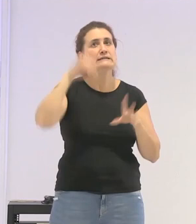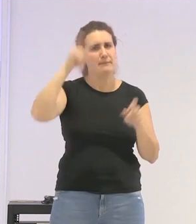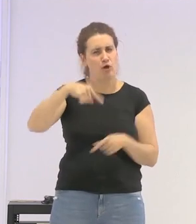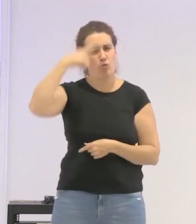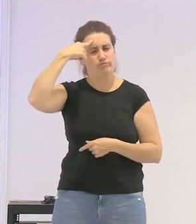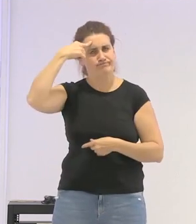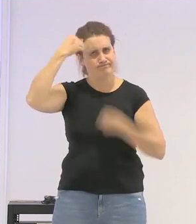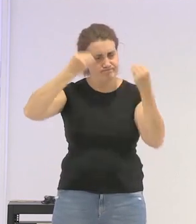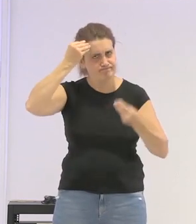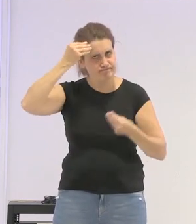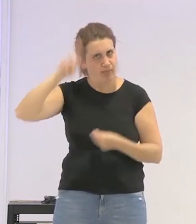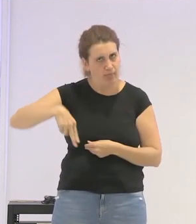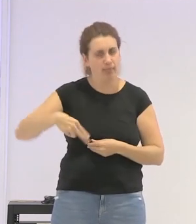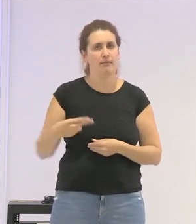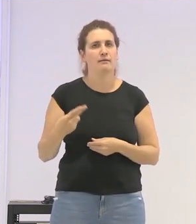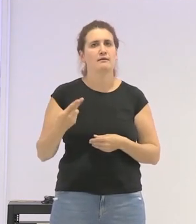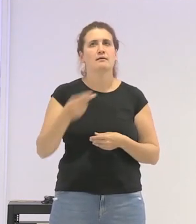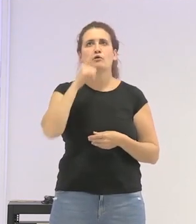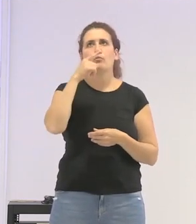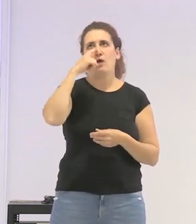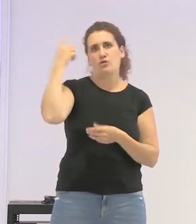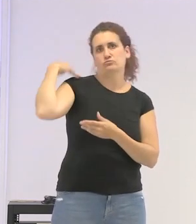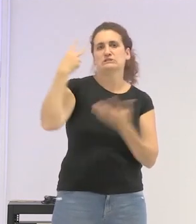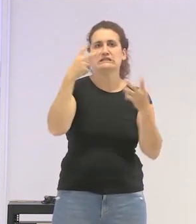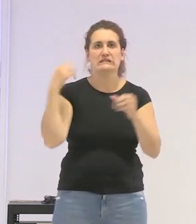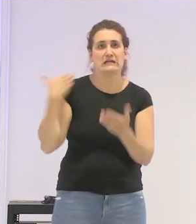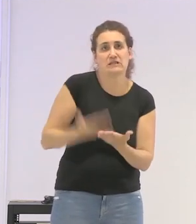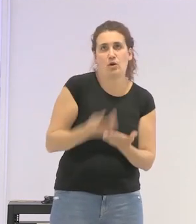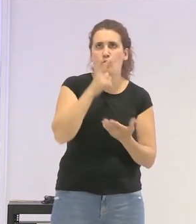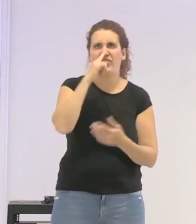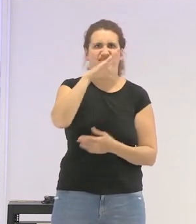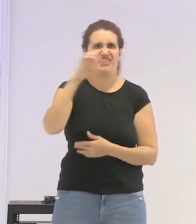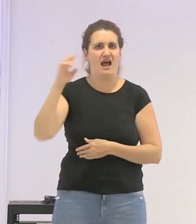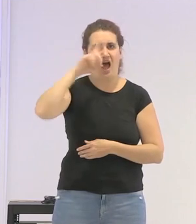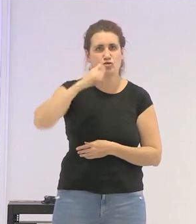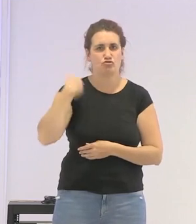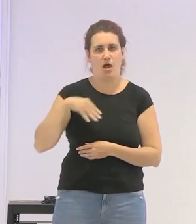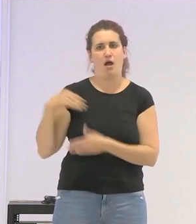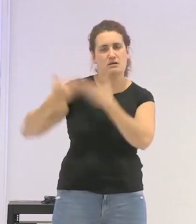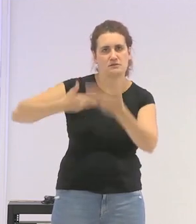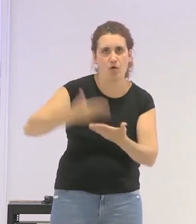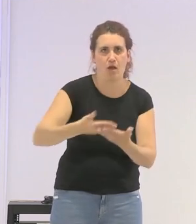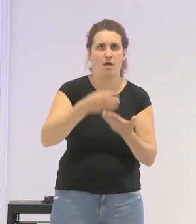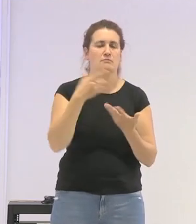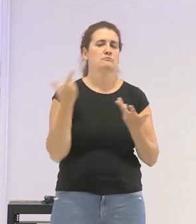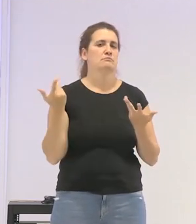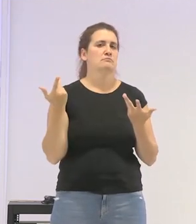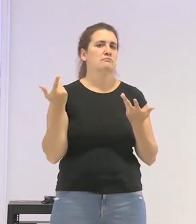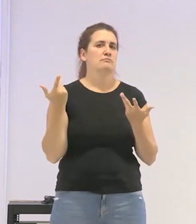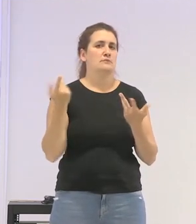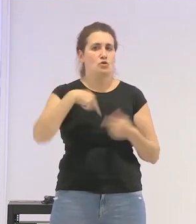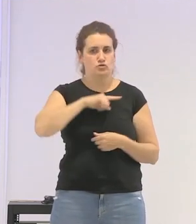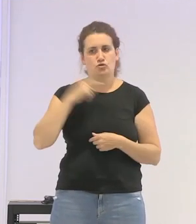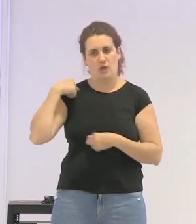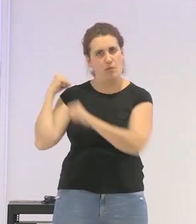¿no? Desde las luchas de los 70, bueno, incluso desde hace más de 100 años, por referirnos, ¿no? A todo este hilo histórico del que